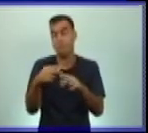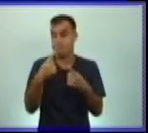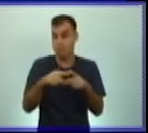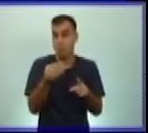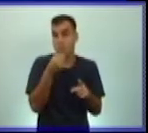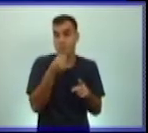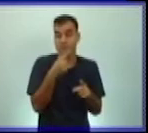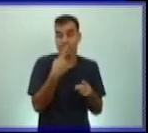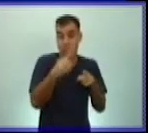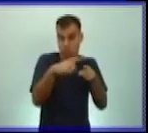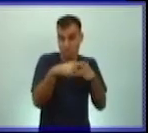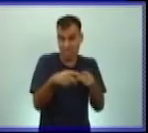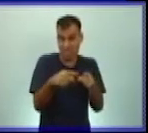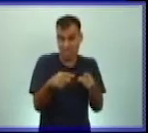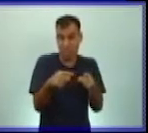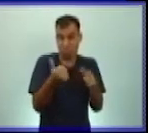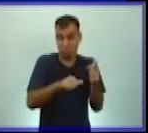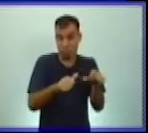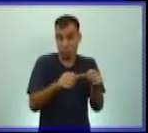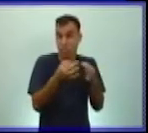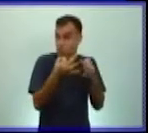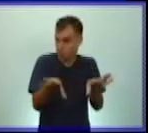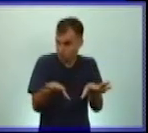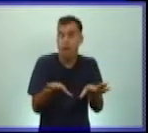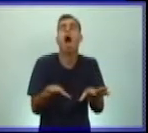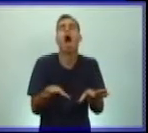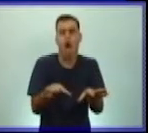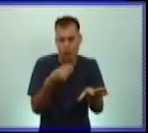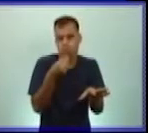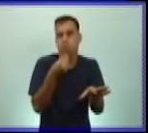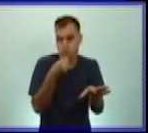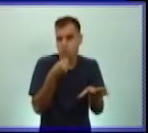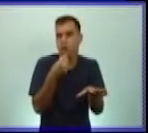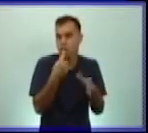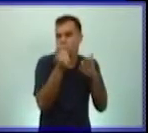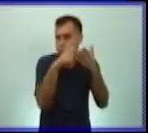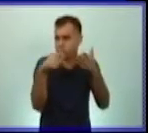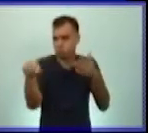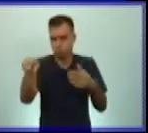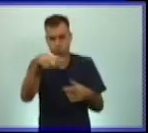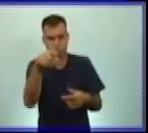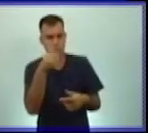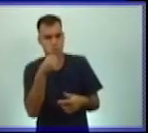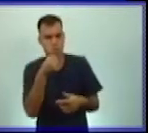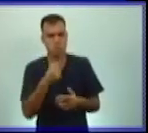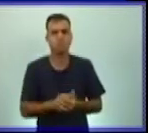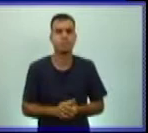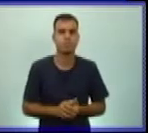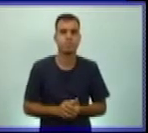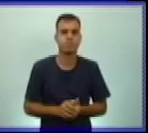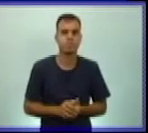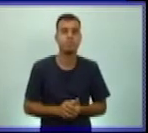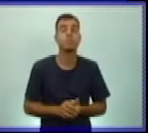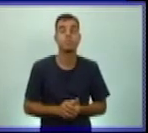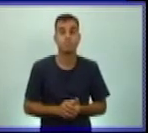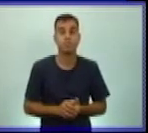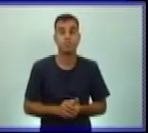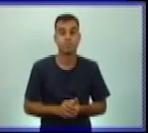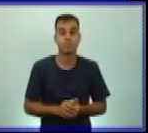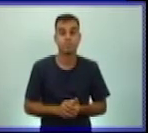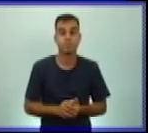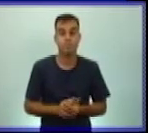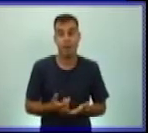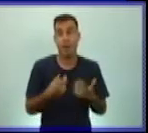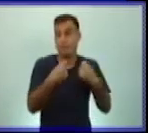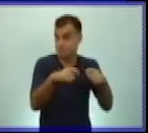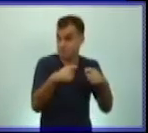las fórmulas químicas de las sustancias simples que participan en cada una de estas reacciones. Y me estoy refiriendo a las sustancias simples